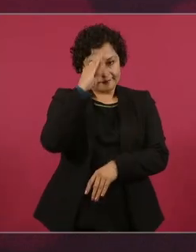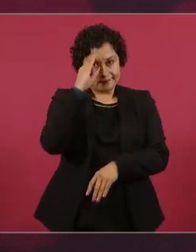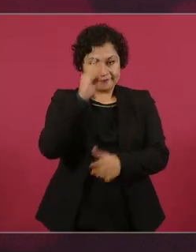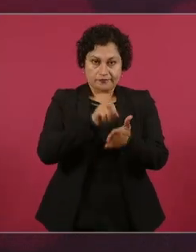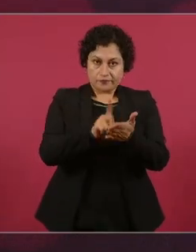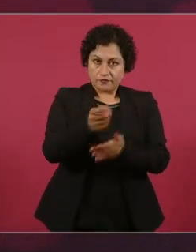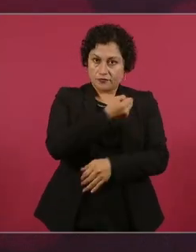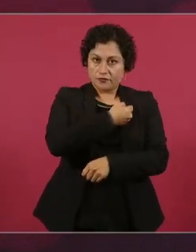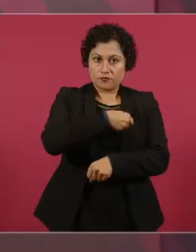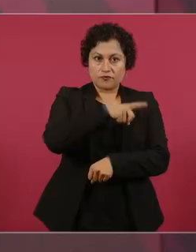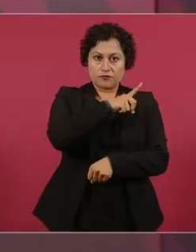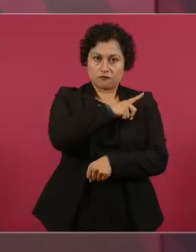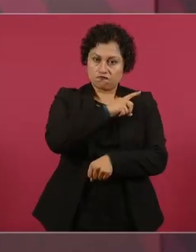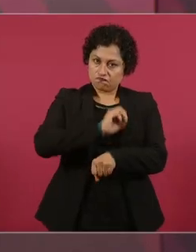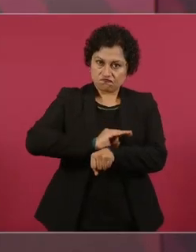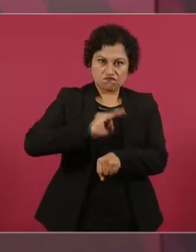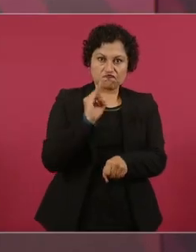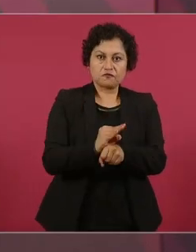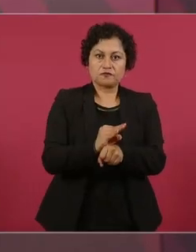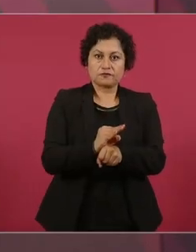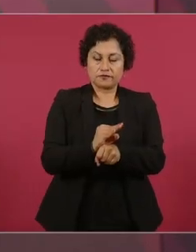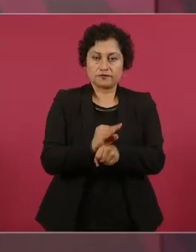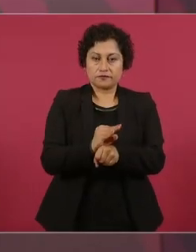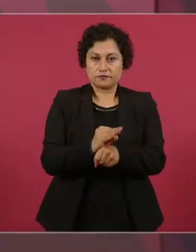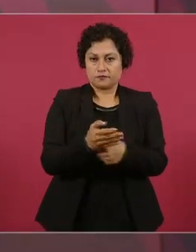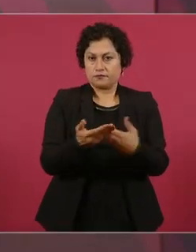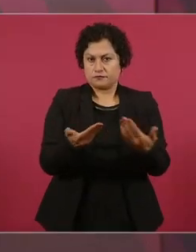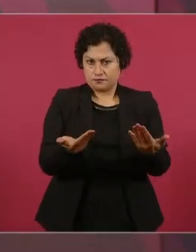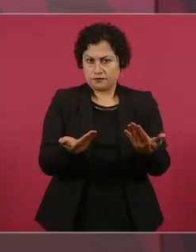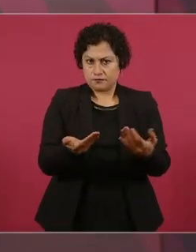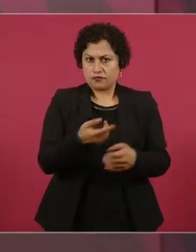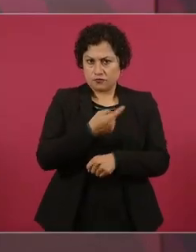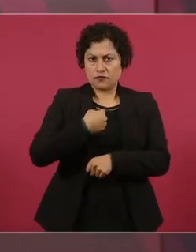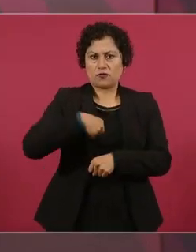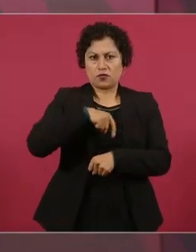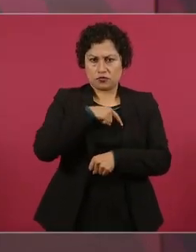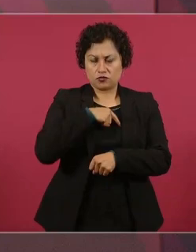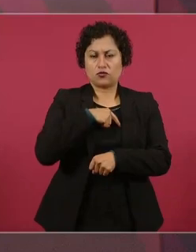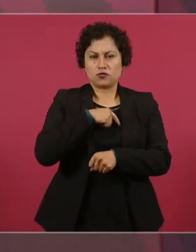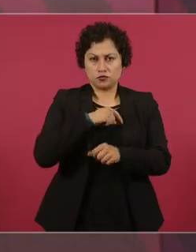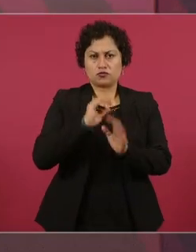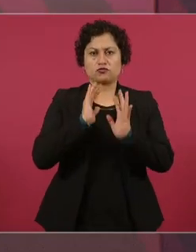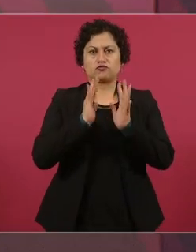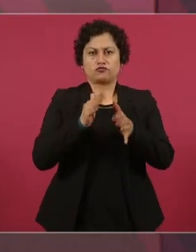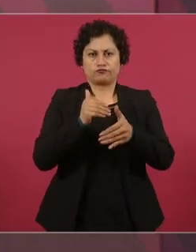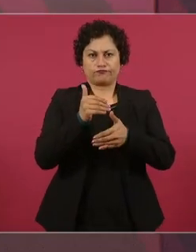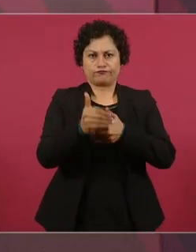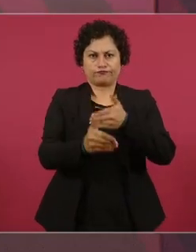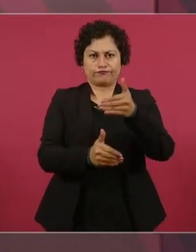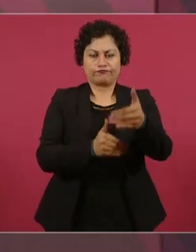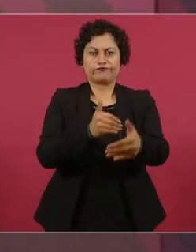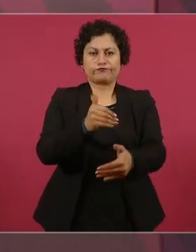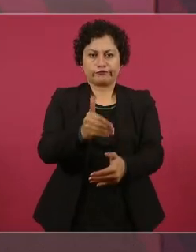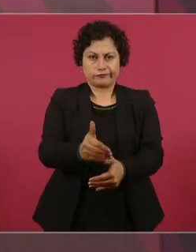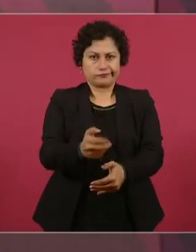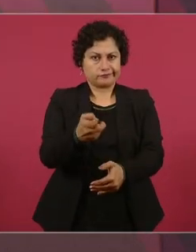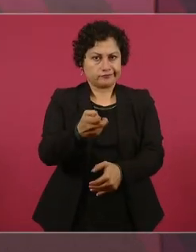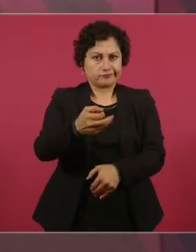¿Cómo lo vamos a llevar a la práctica? ¿Cómo se va a